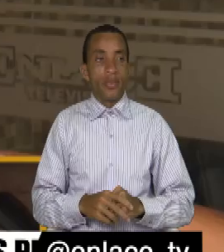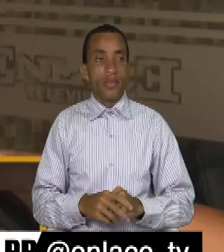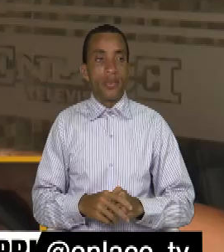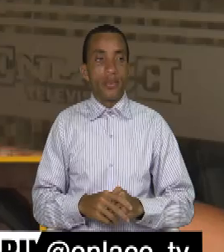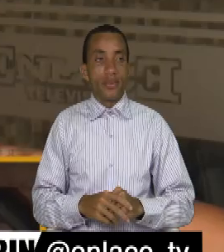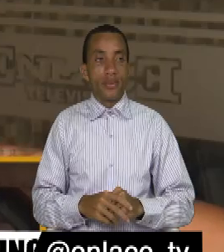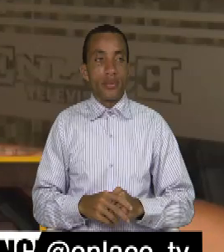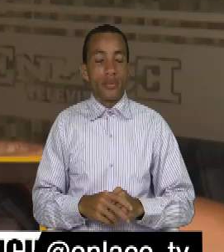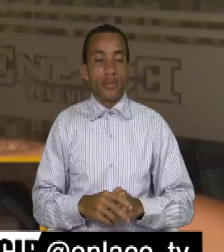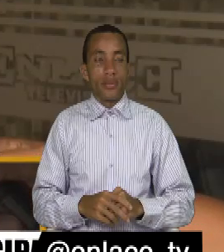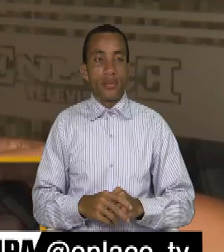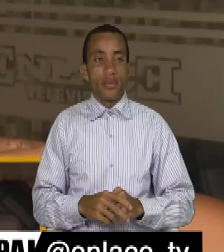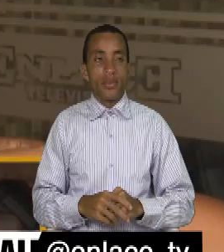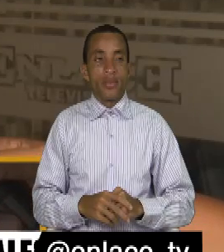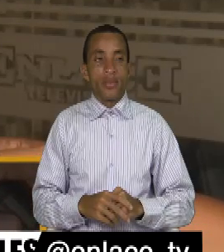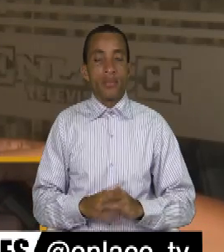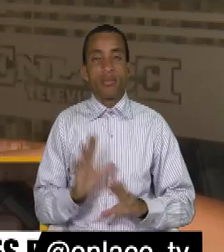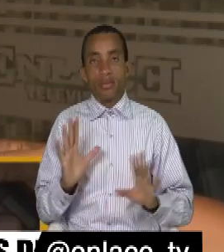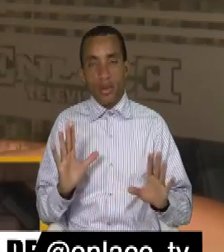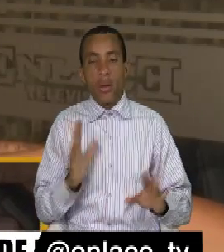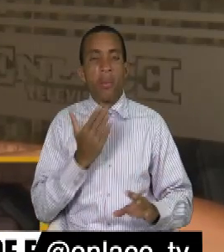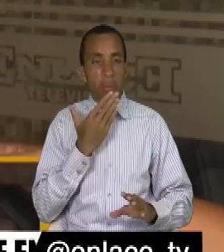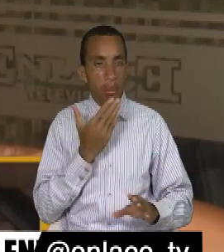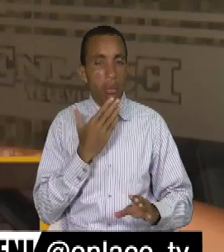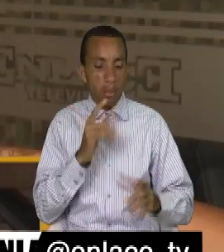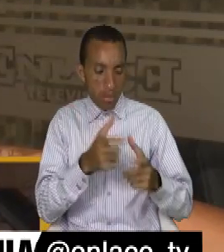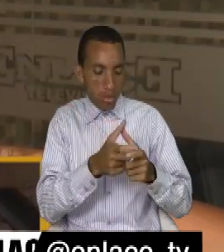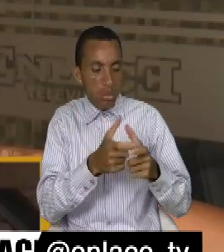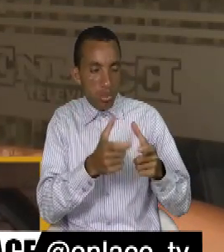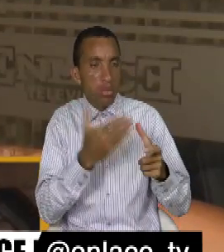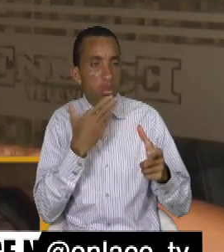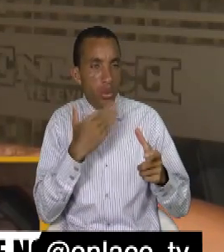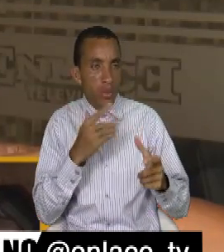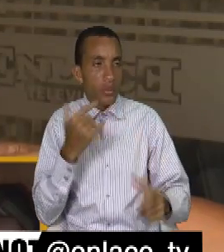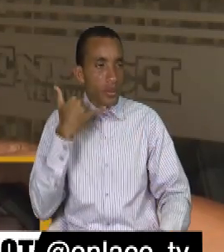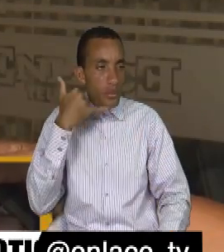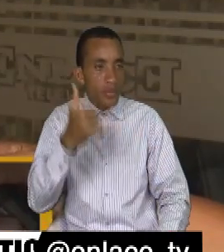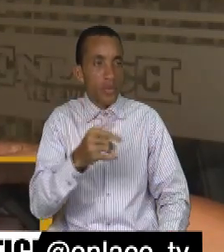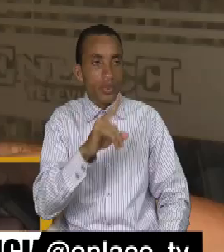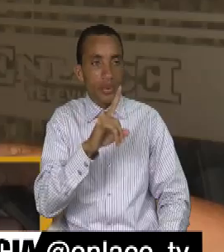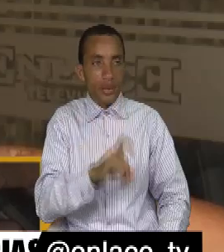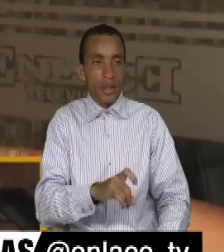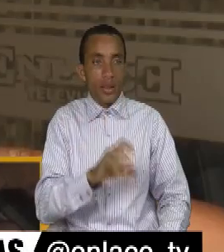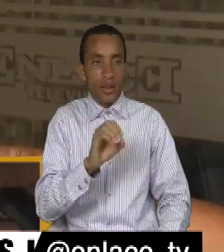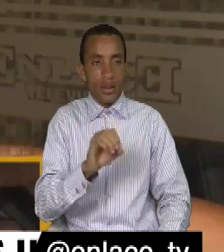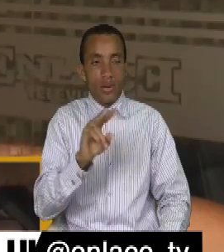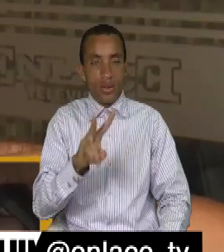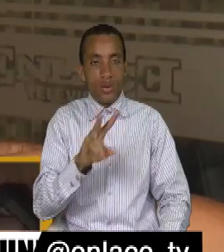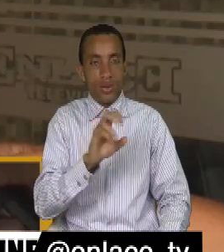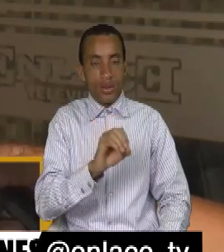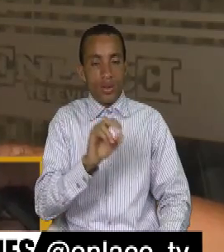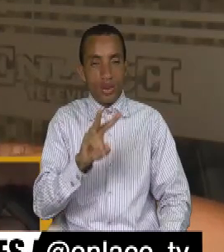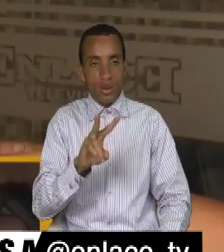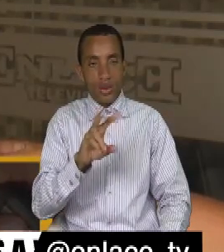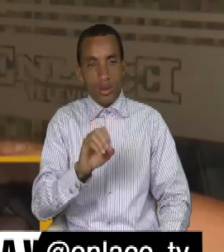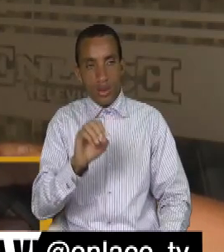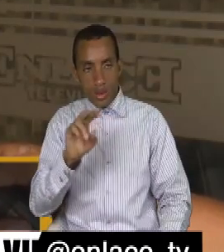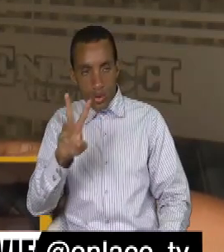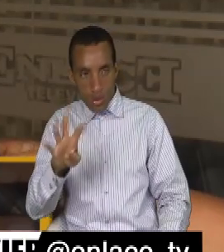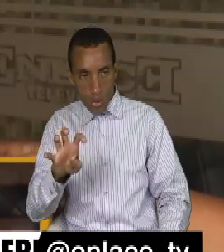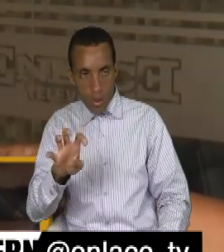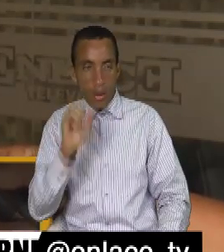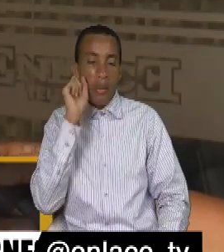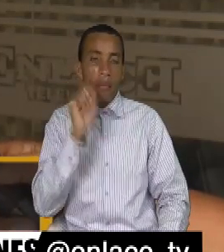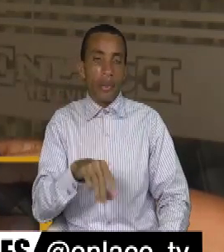y todavía hay cupos, o sea, llamen al 602-0299 Pedicentro para poder inscribir a esos